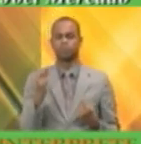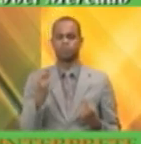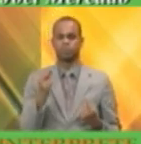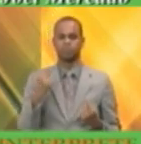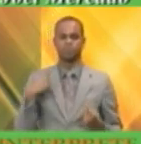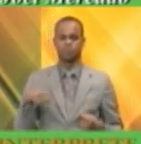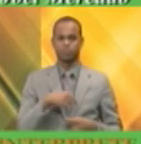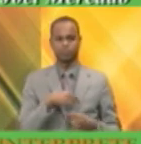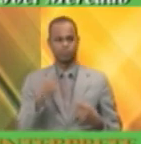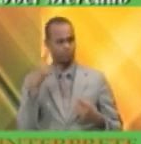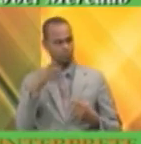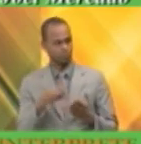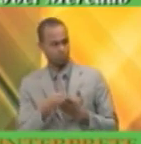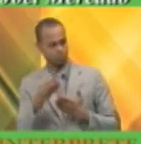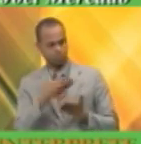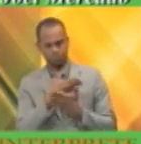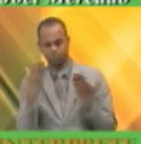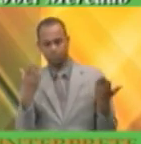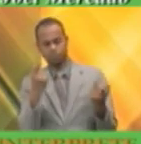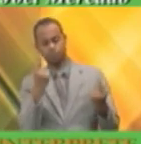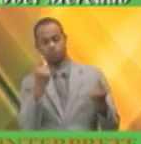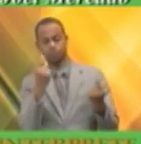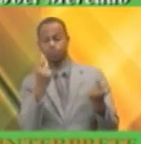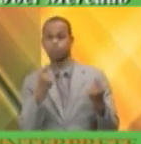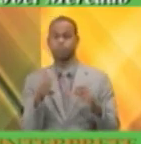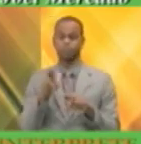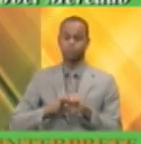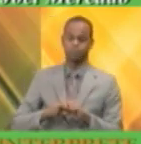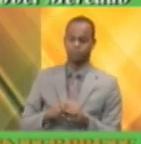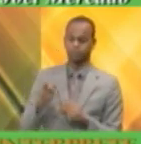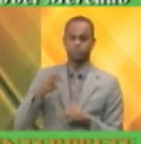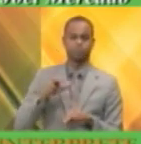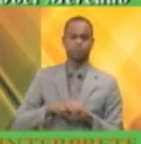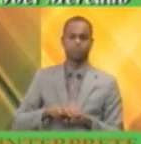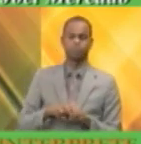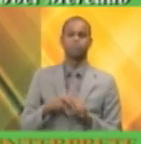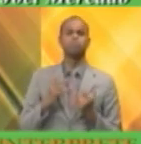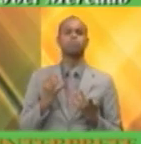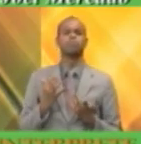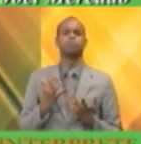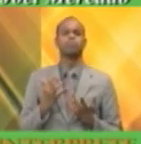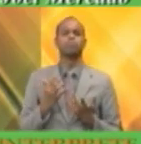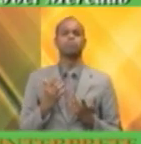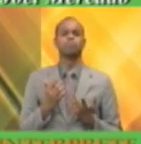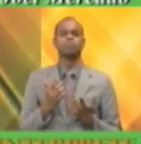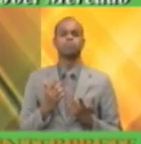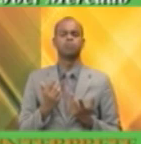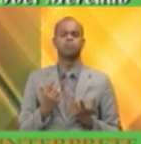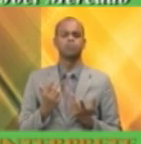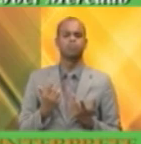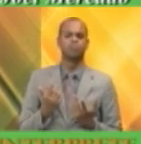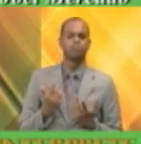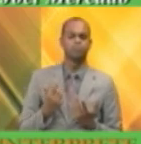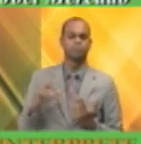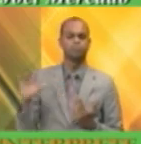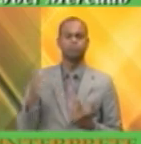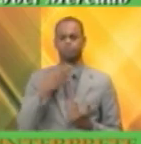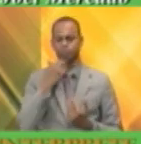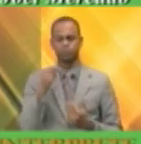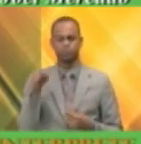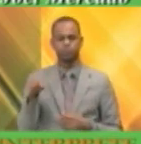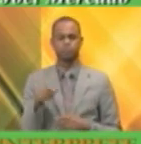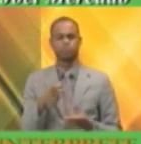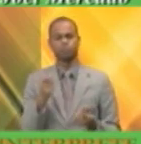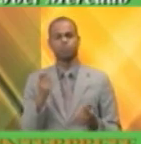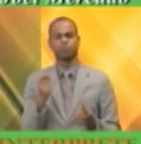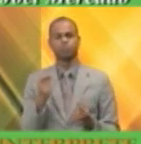para comprar? Sentamos a un atleta en un banco para que no lance sentado. ¿Por qué? Porque